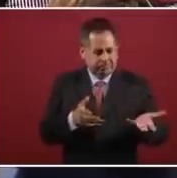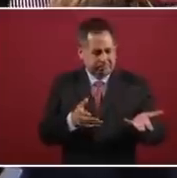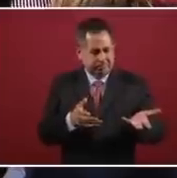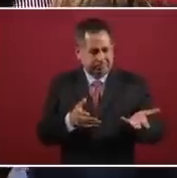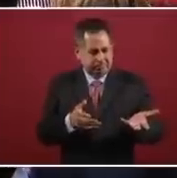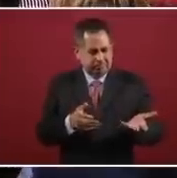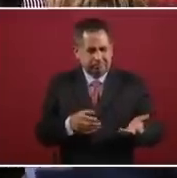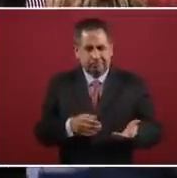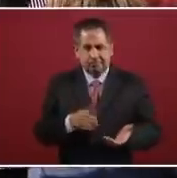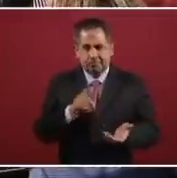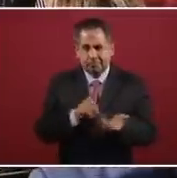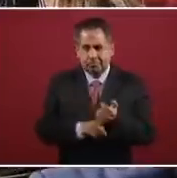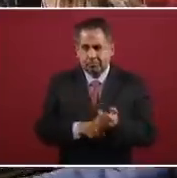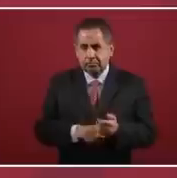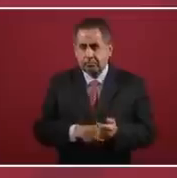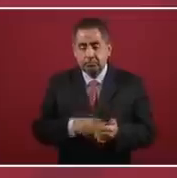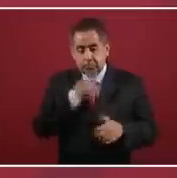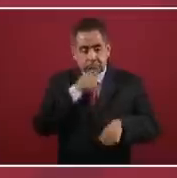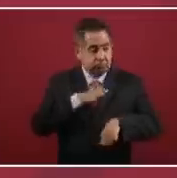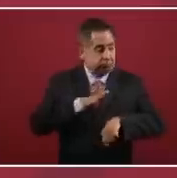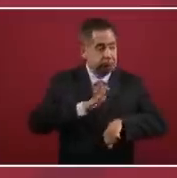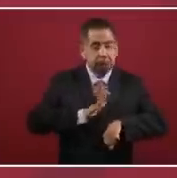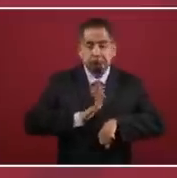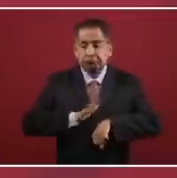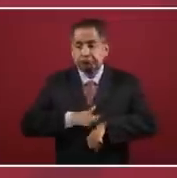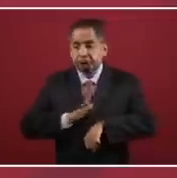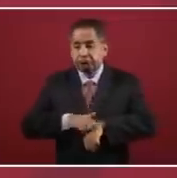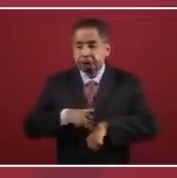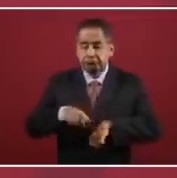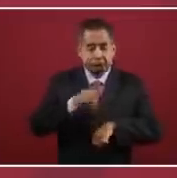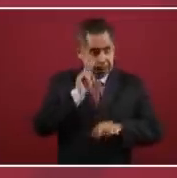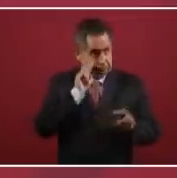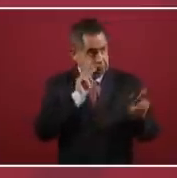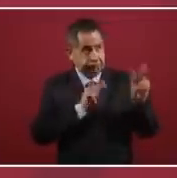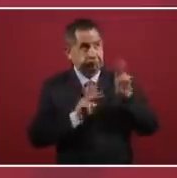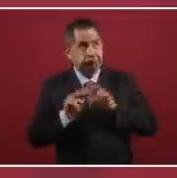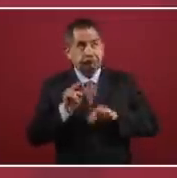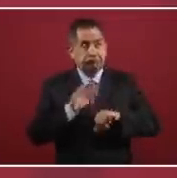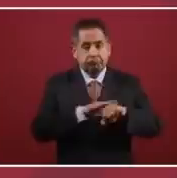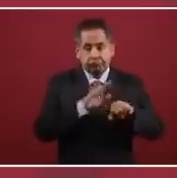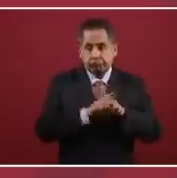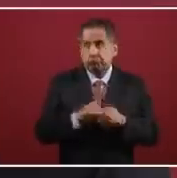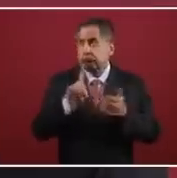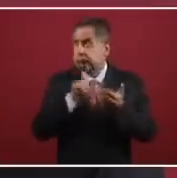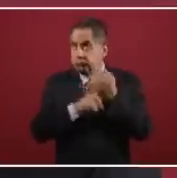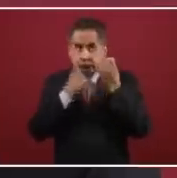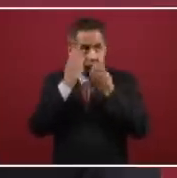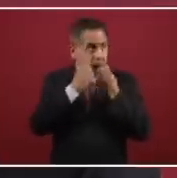y la consigna fue: véanlo por dentro,